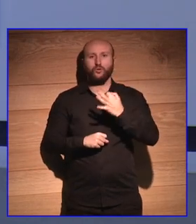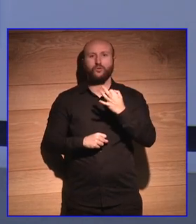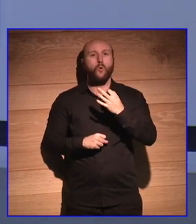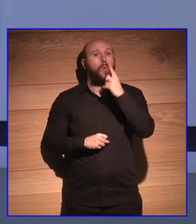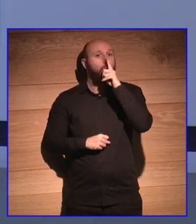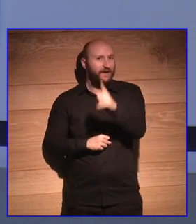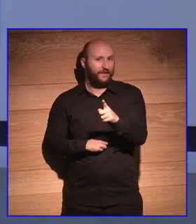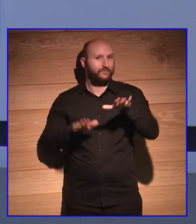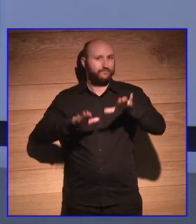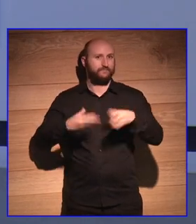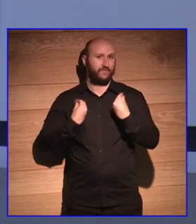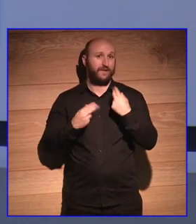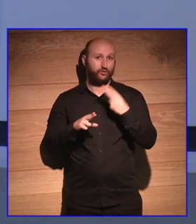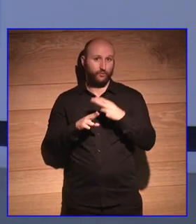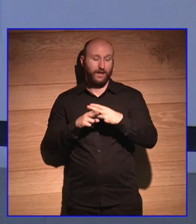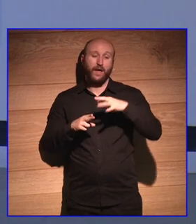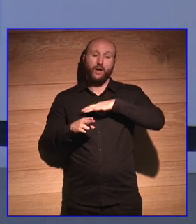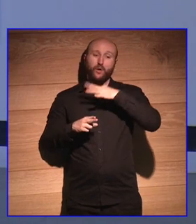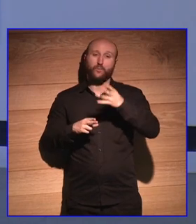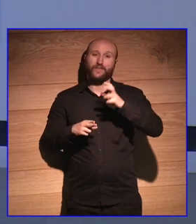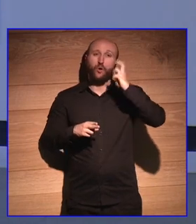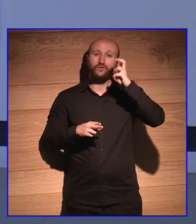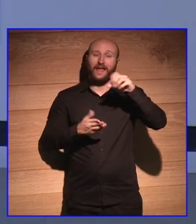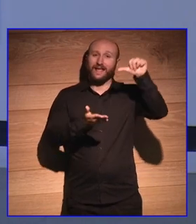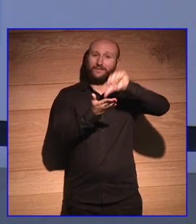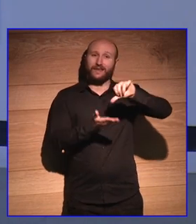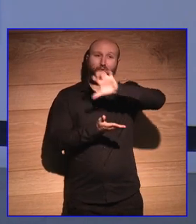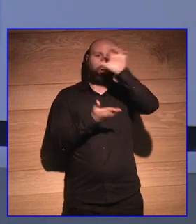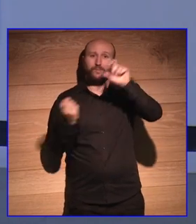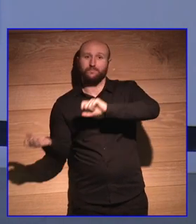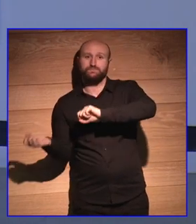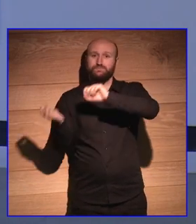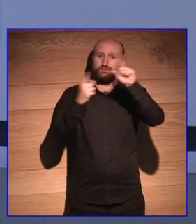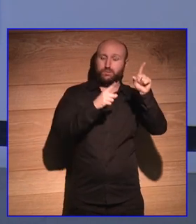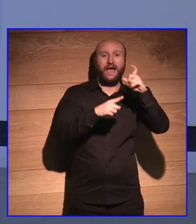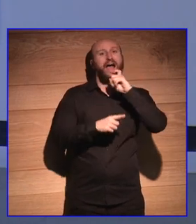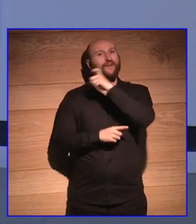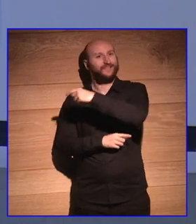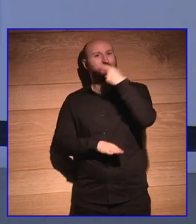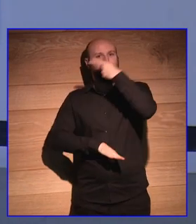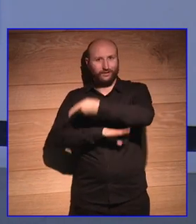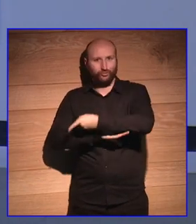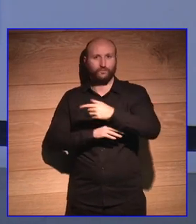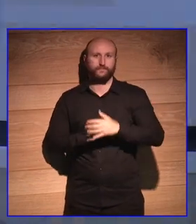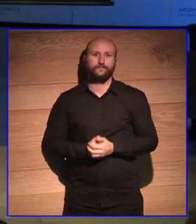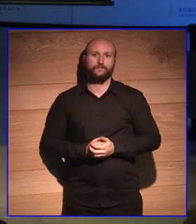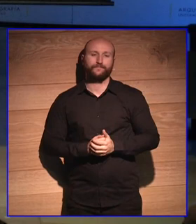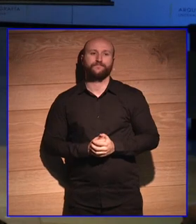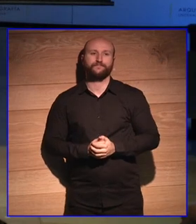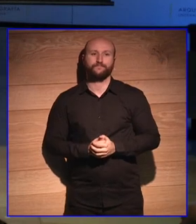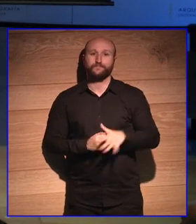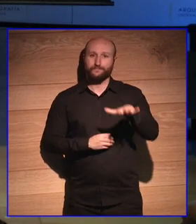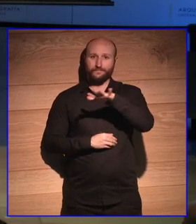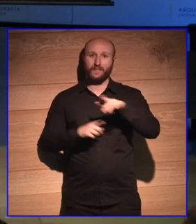primer año pudiendo instalarse en diferentes capitales de europa poniéndolos siempre en conocimiento del director en la